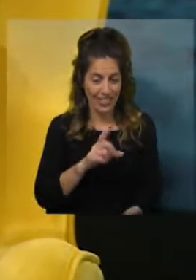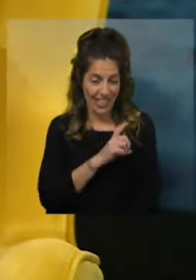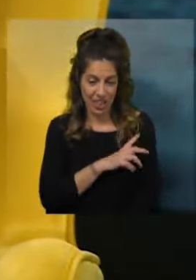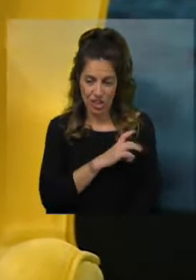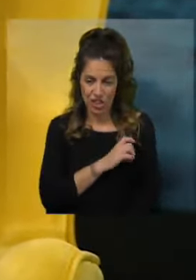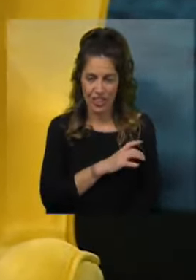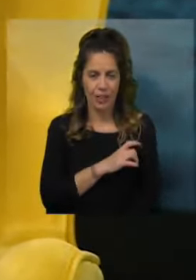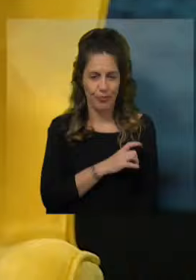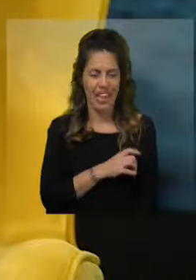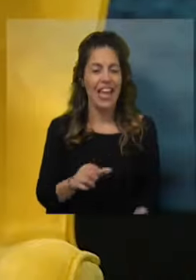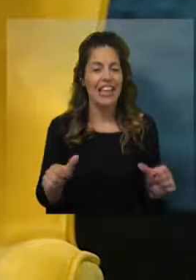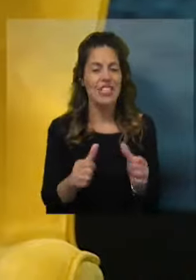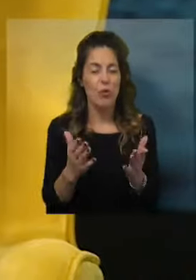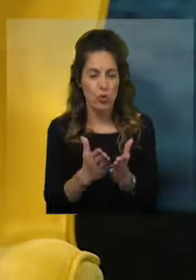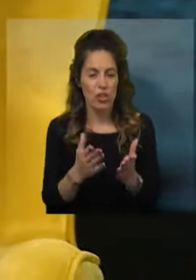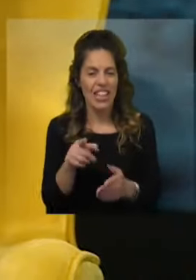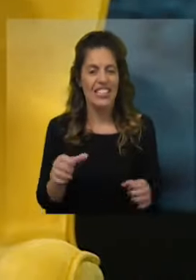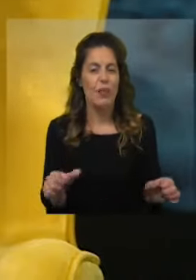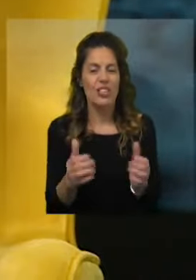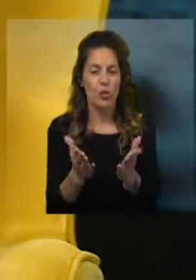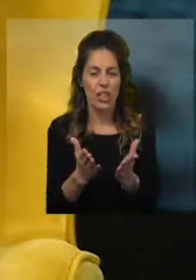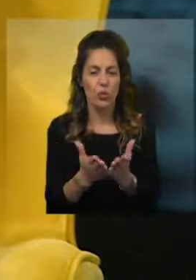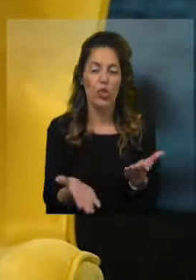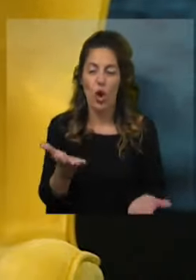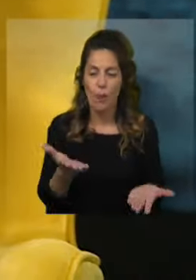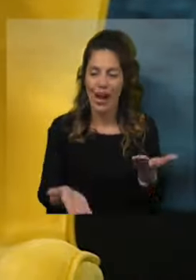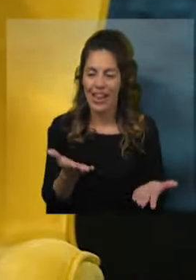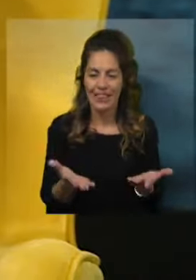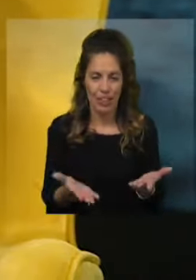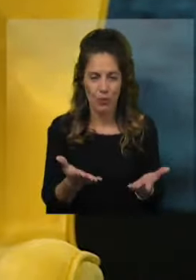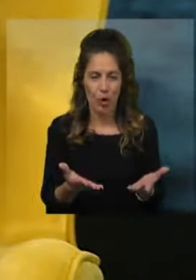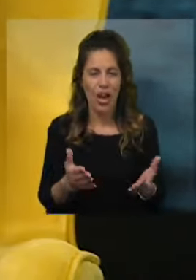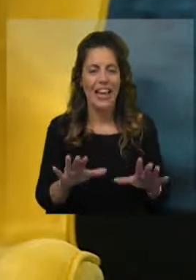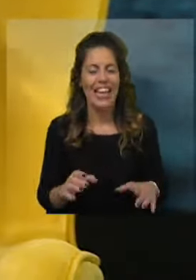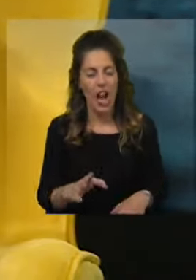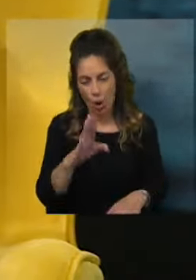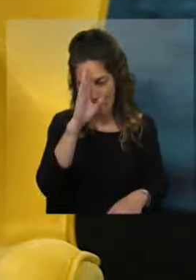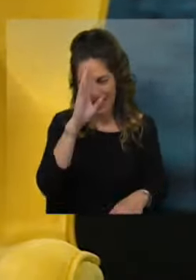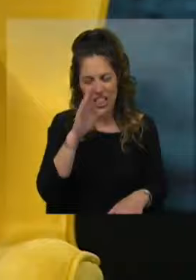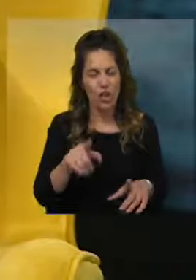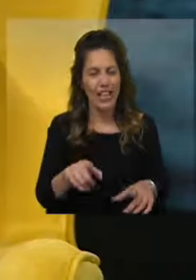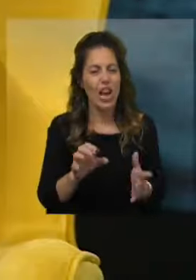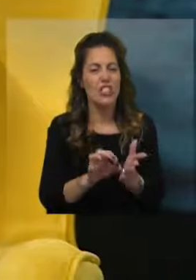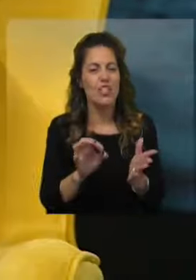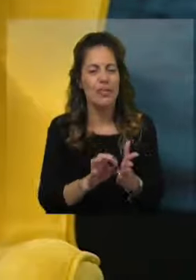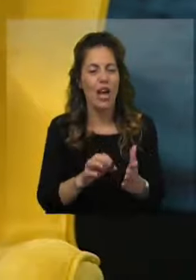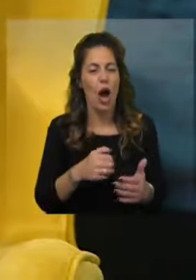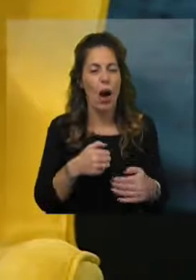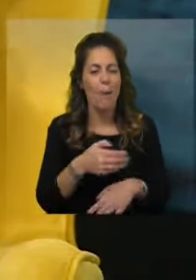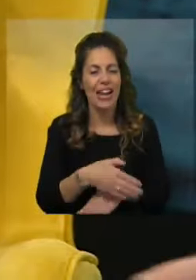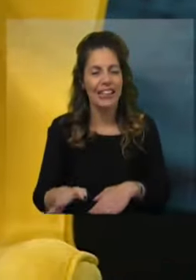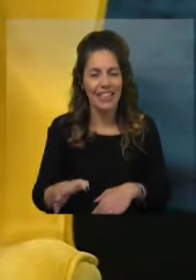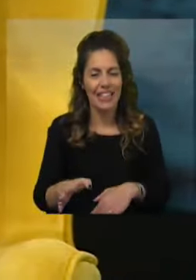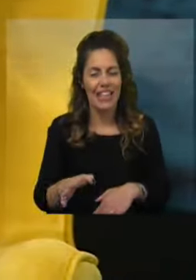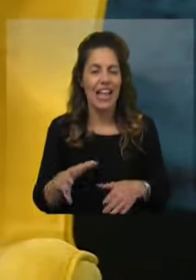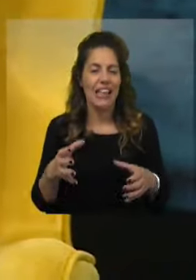eh hicimos un estudio ella estaba haciendo un estudio comparativo de de de Qué era lo aprendido y que era lo sistematizado a partir de las operaciones de